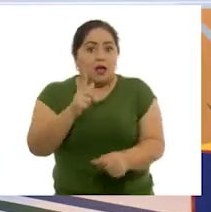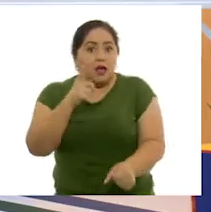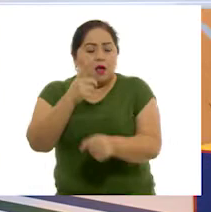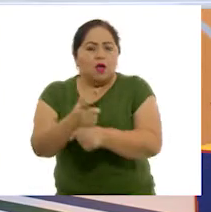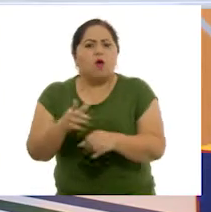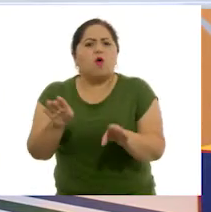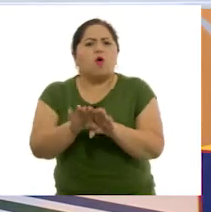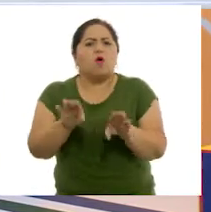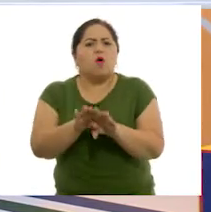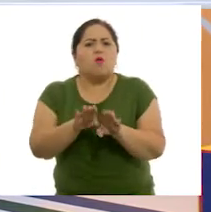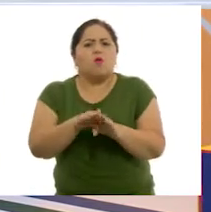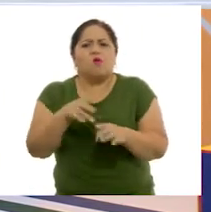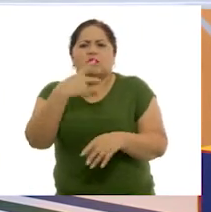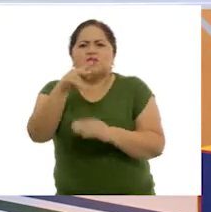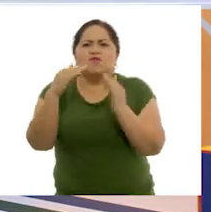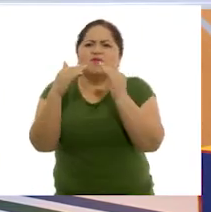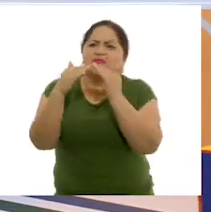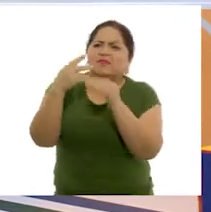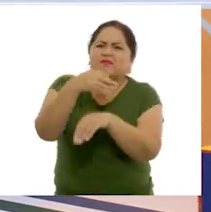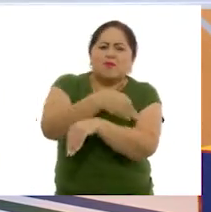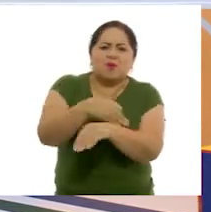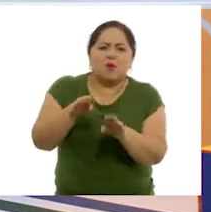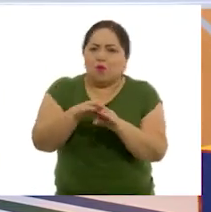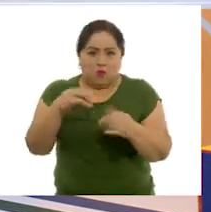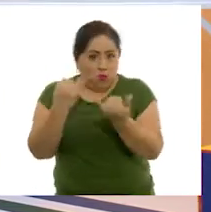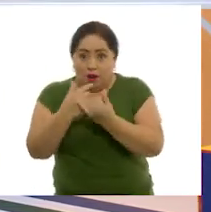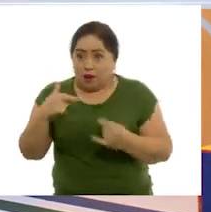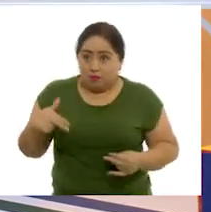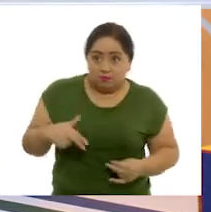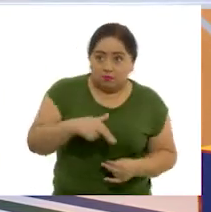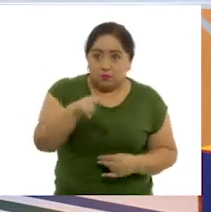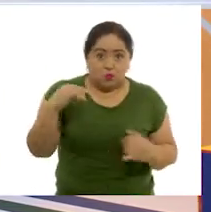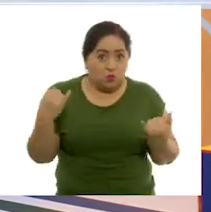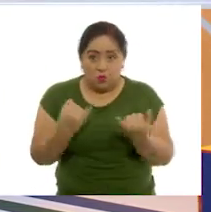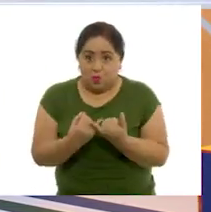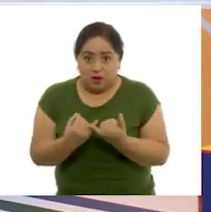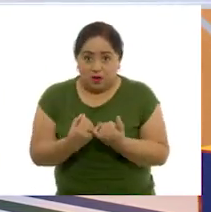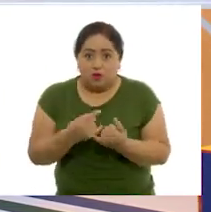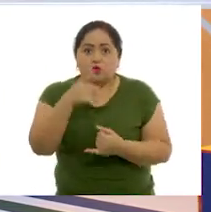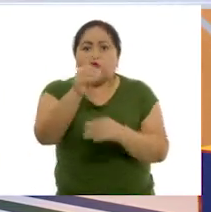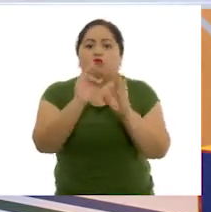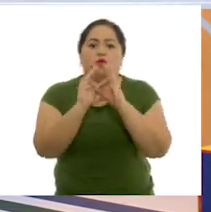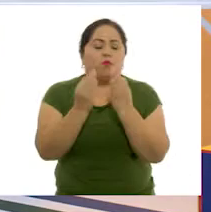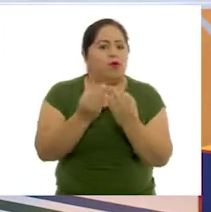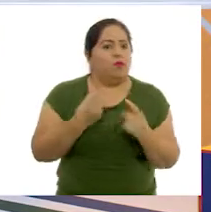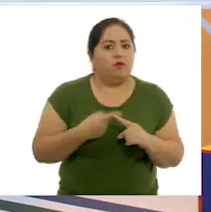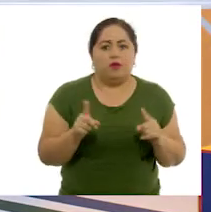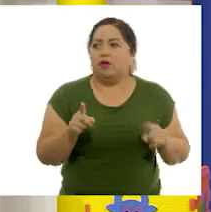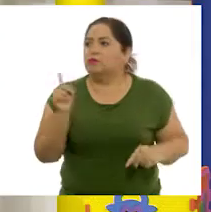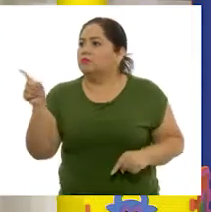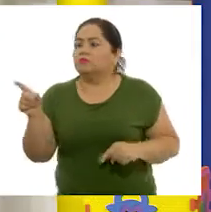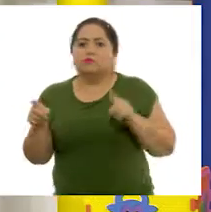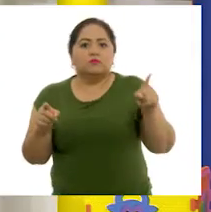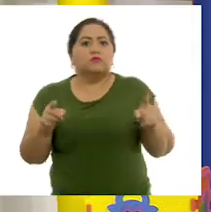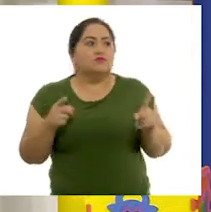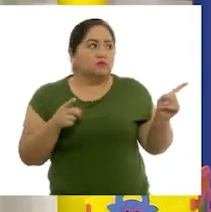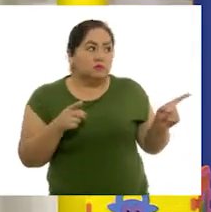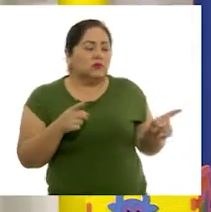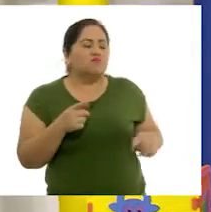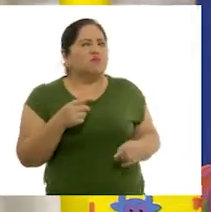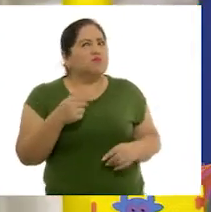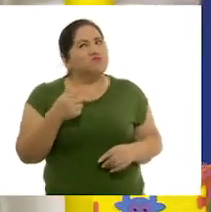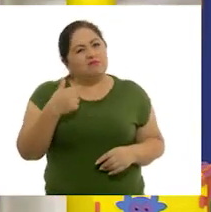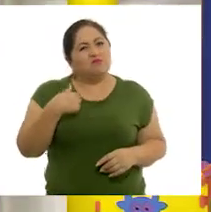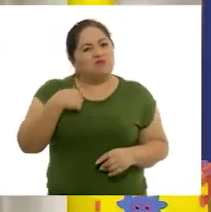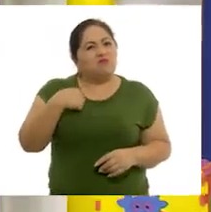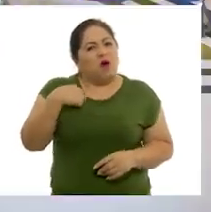cómo camina cada persona de su familia? ¿Todos caminan igual? ¿Tú tienes una forma de andar? ¿Y tú, Eric? Sí, yo